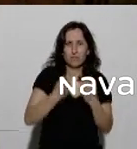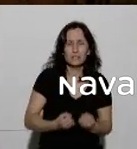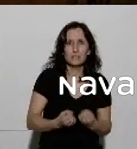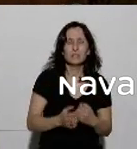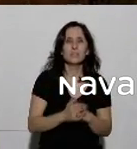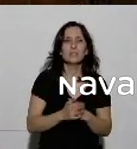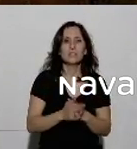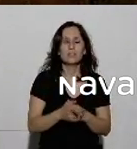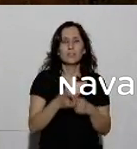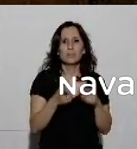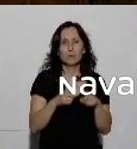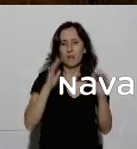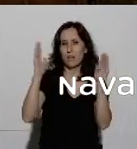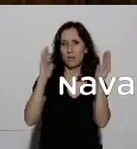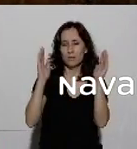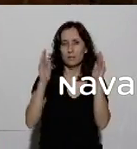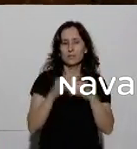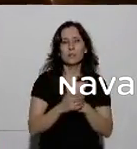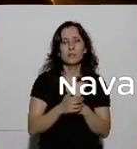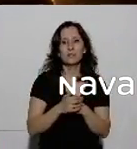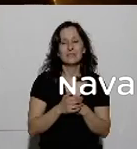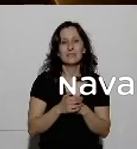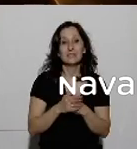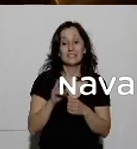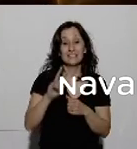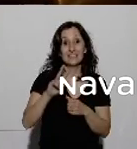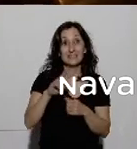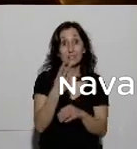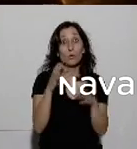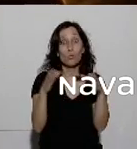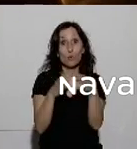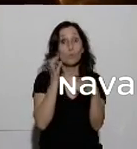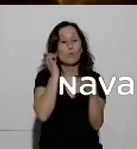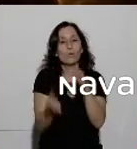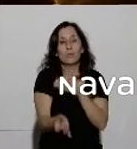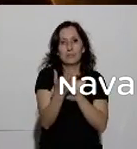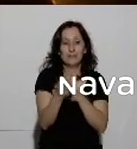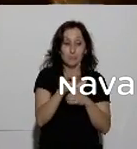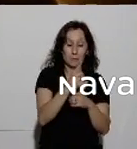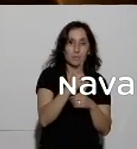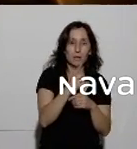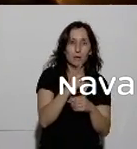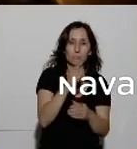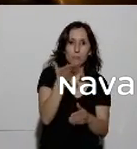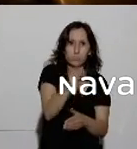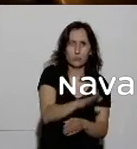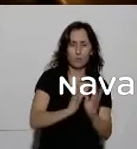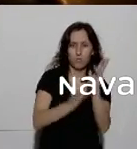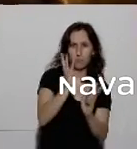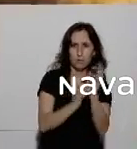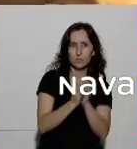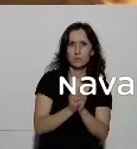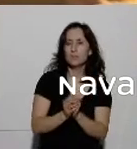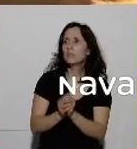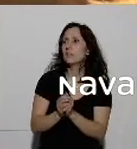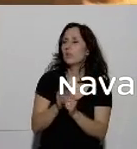fácticos hicieron en una época. Entonces ese es el segundo grupo de mujeres. Y a esas las condenaron a muerte y las metieron en la hoguera. ¿Y el tercer